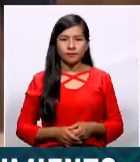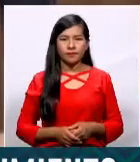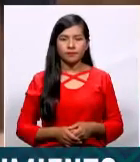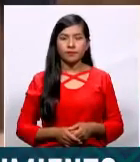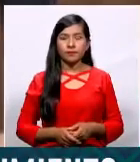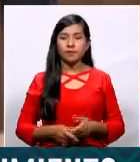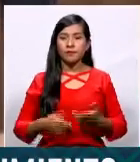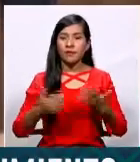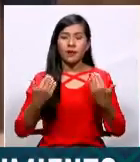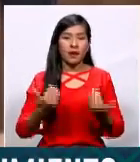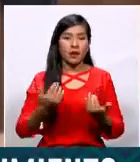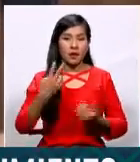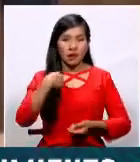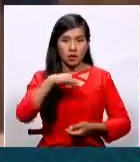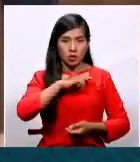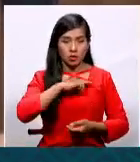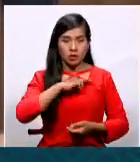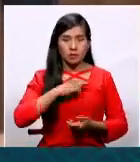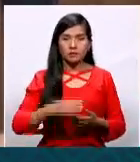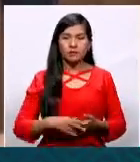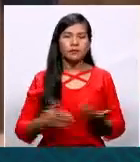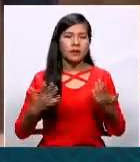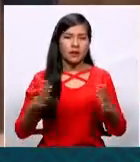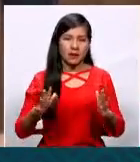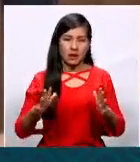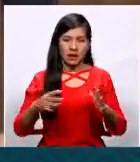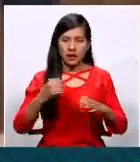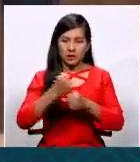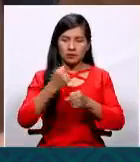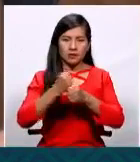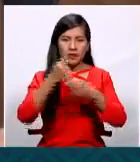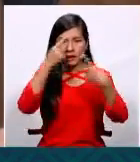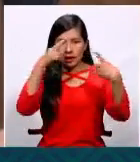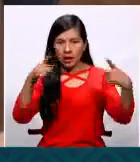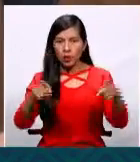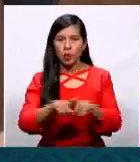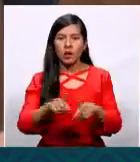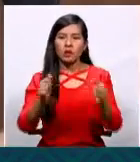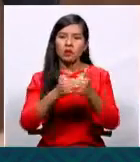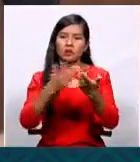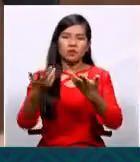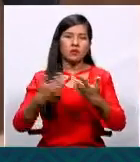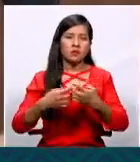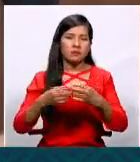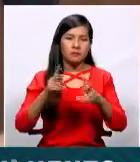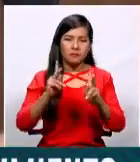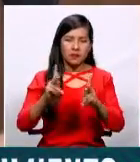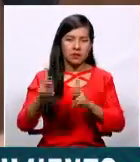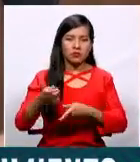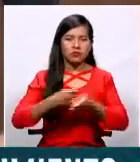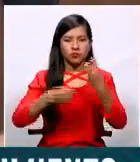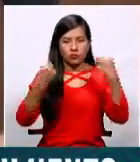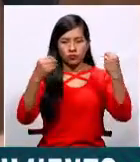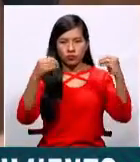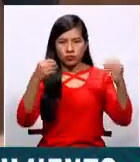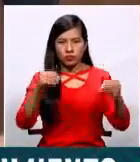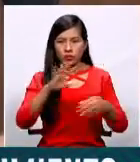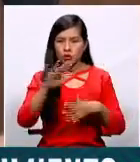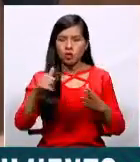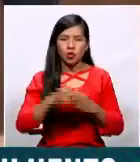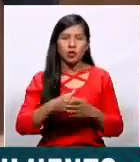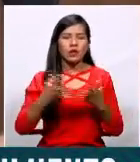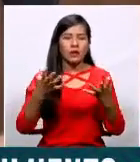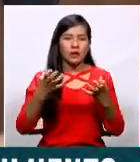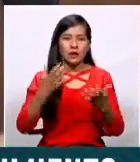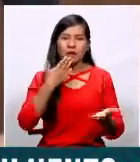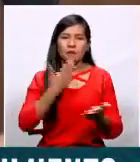Estamos haciendo un acuerdo con las comercializadoras para que exista este producto,